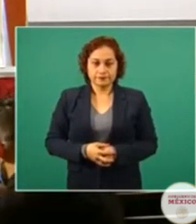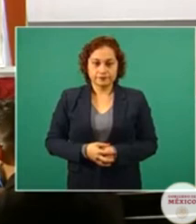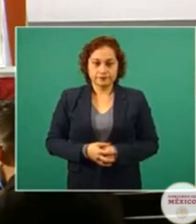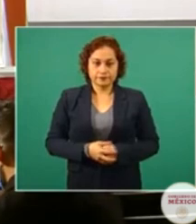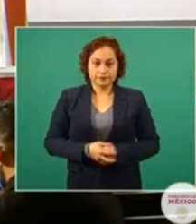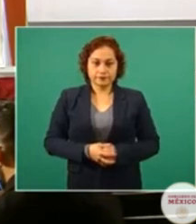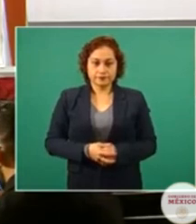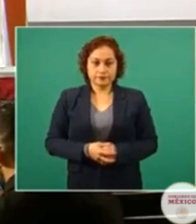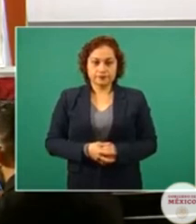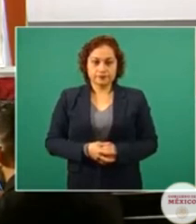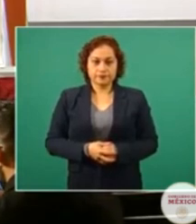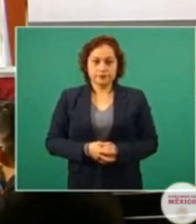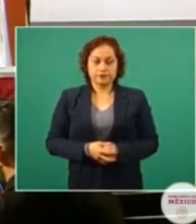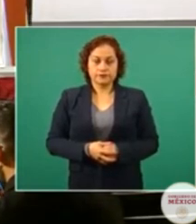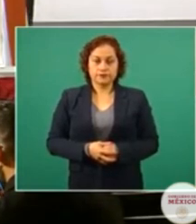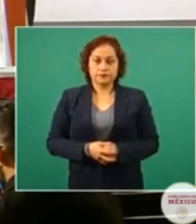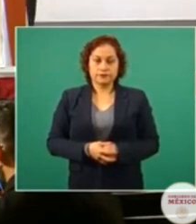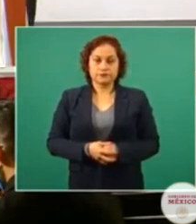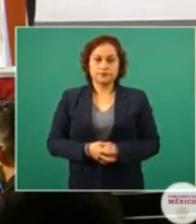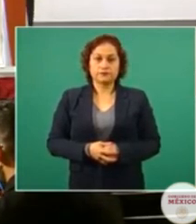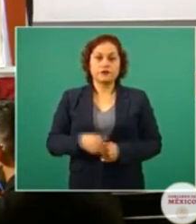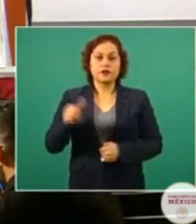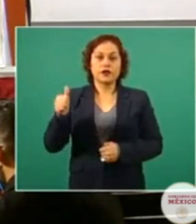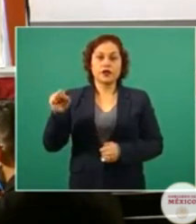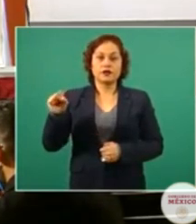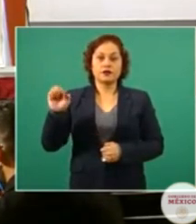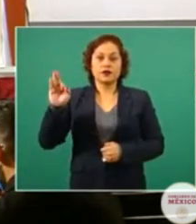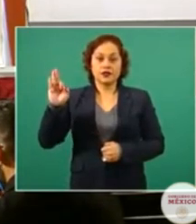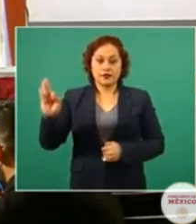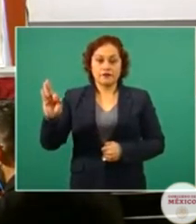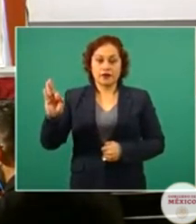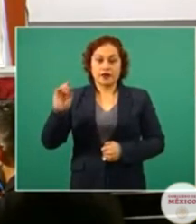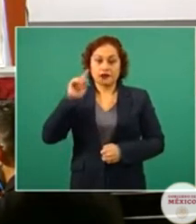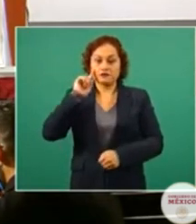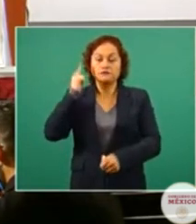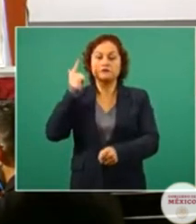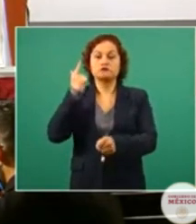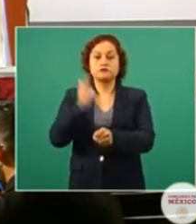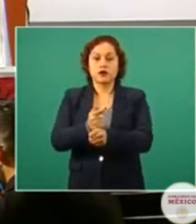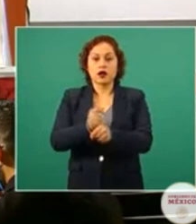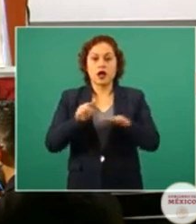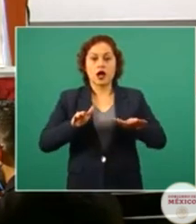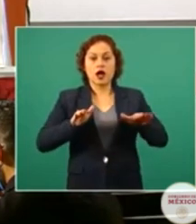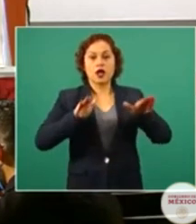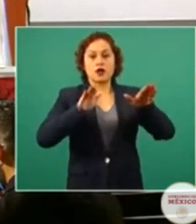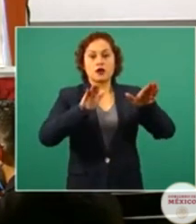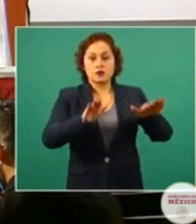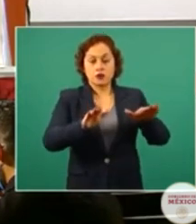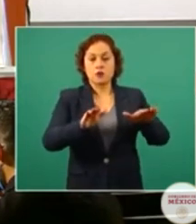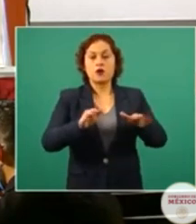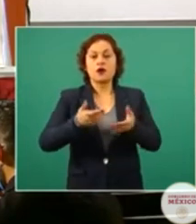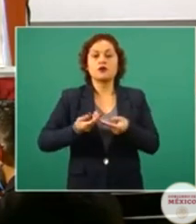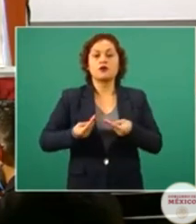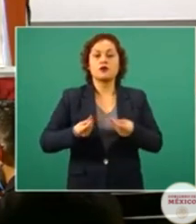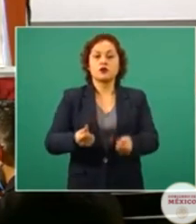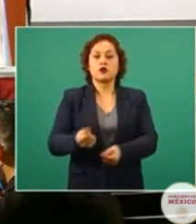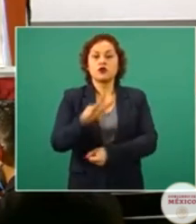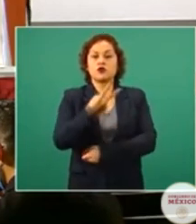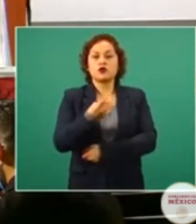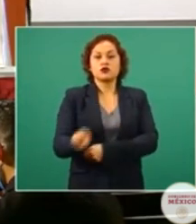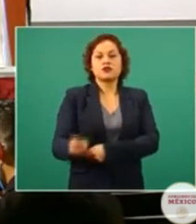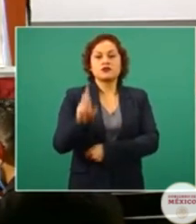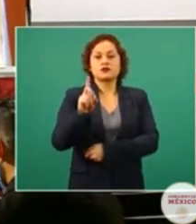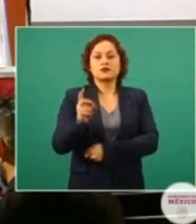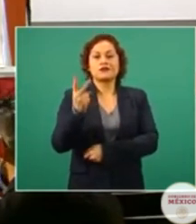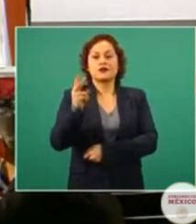La auditoría detectó que la cancelación del nuevo Aeropuerto Internacional de México costó 232% más de